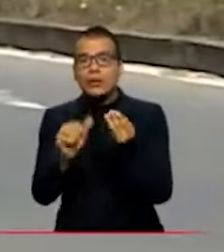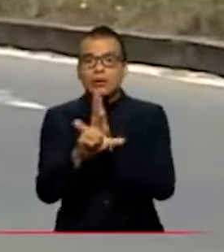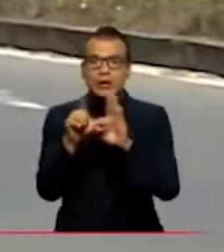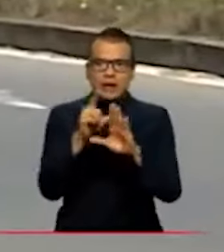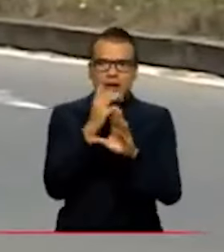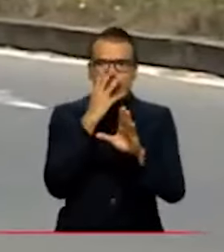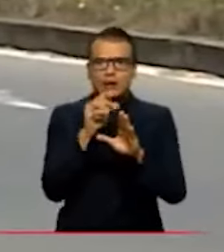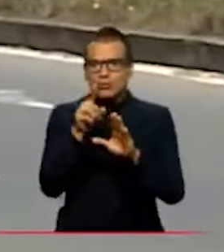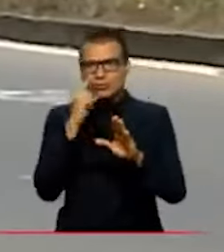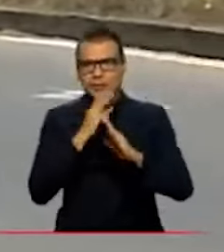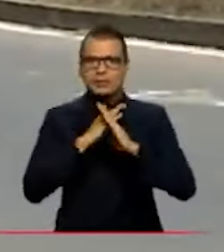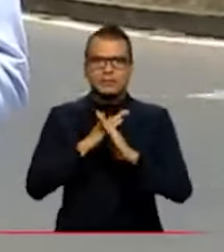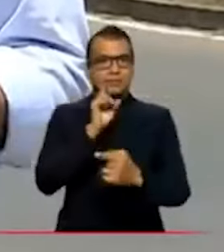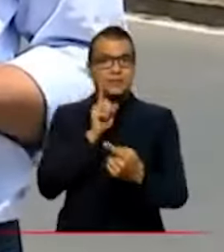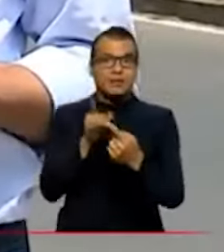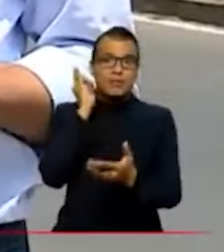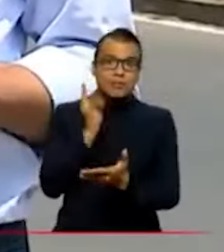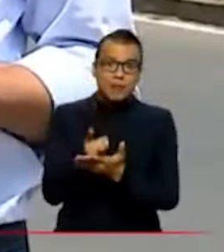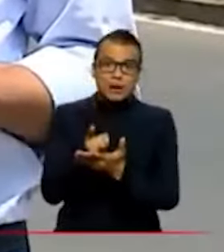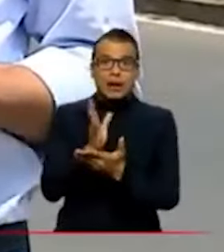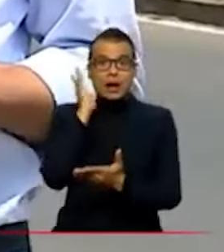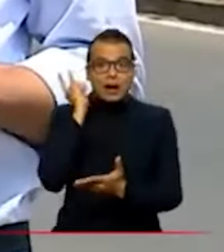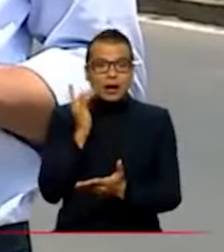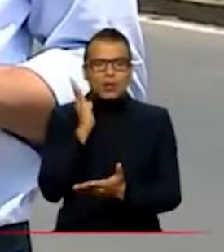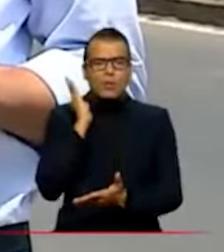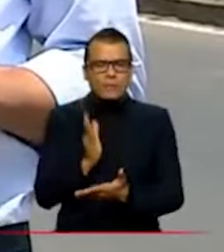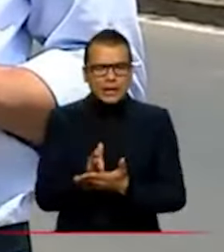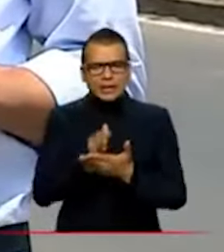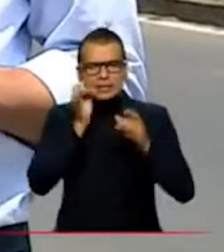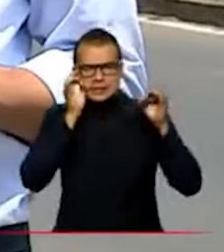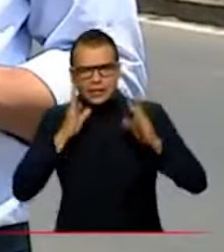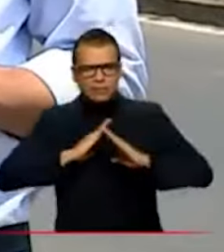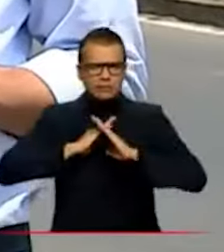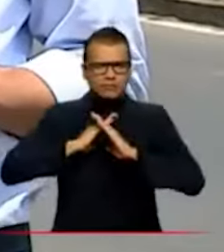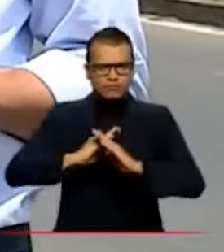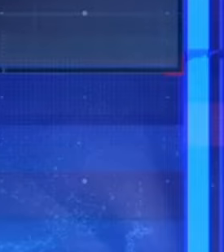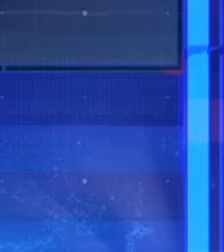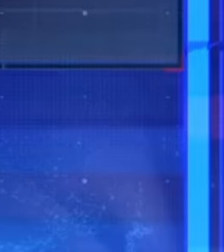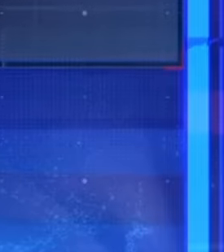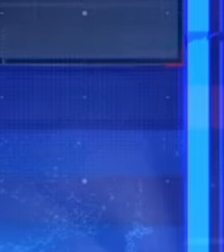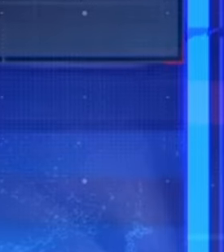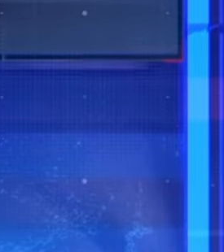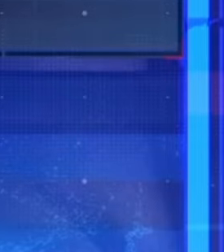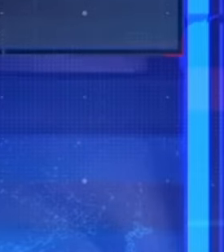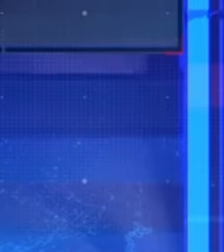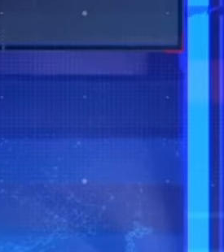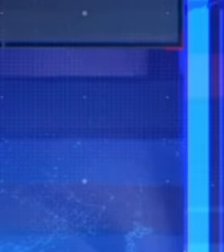Desde el sur de la ciudad de Cali, soy John Alex Henao para Telepacífico Noticias, la región todos los días.